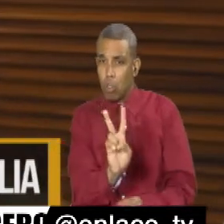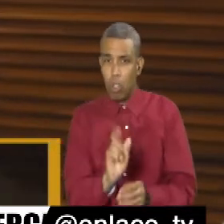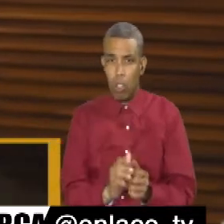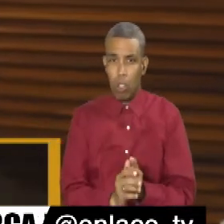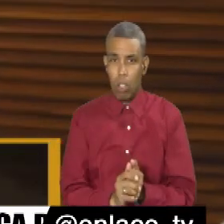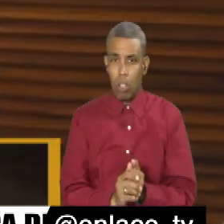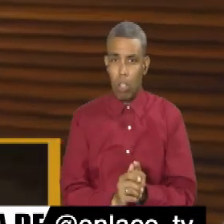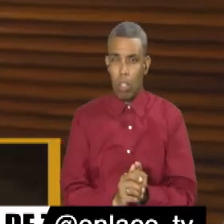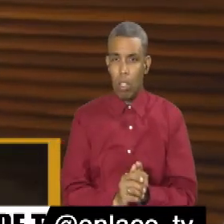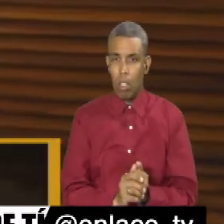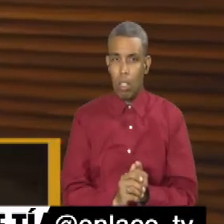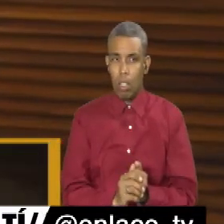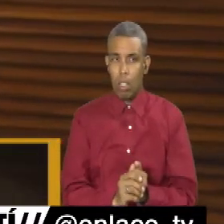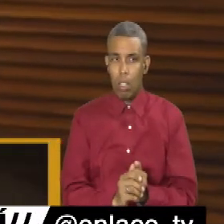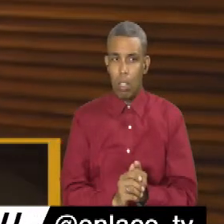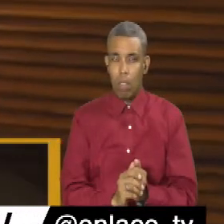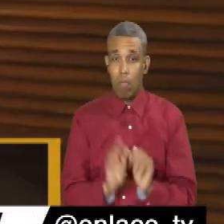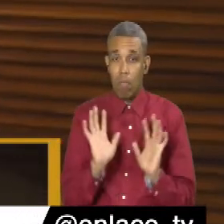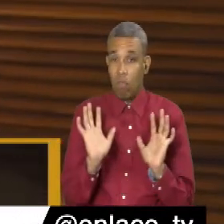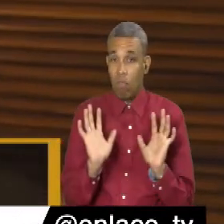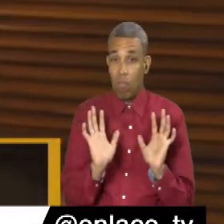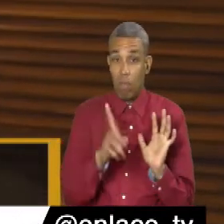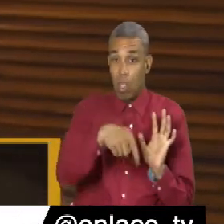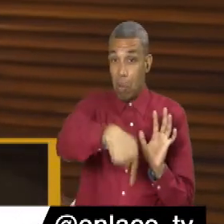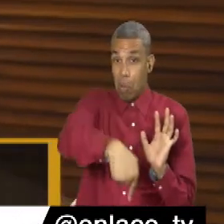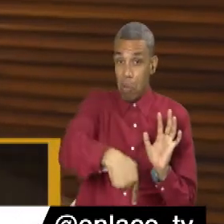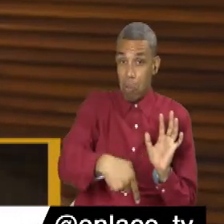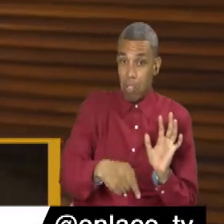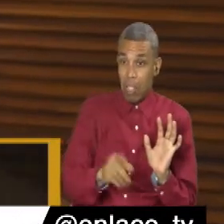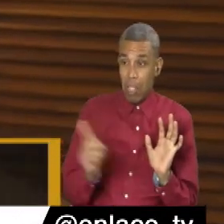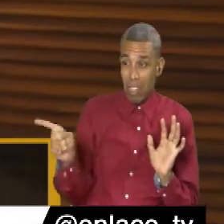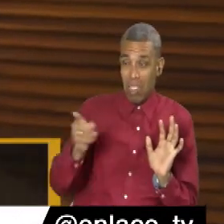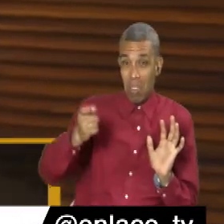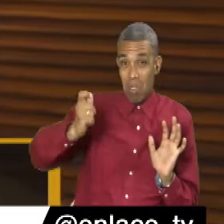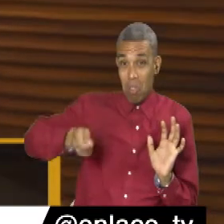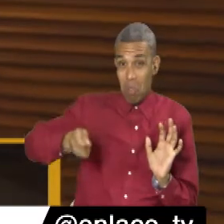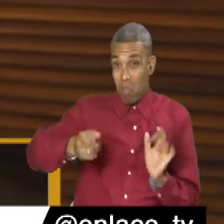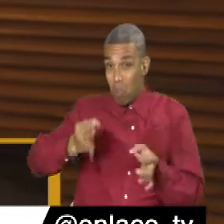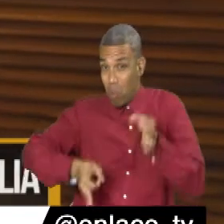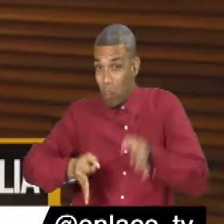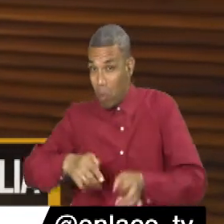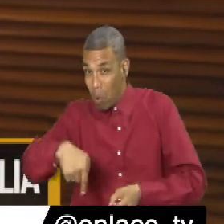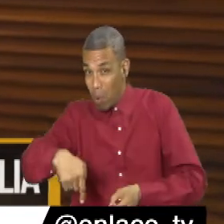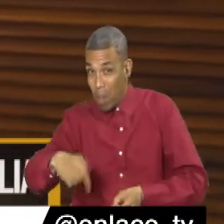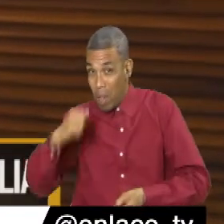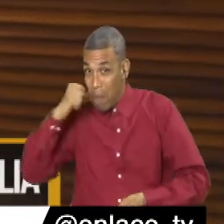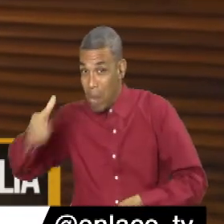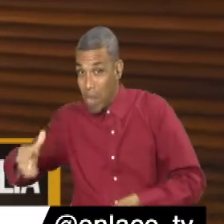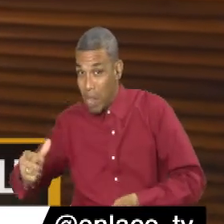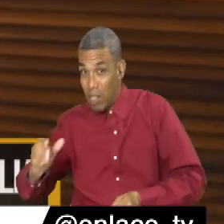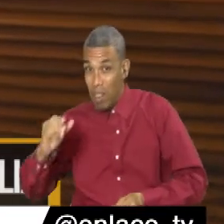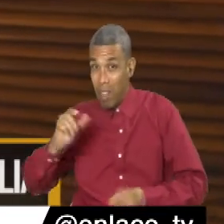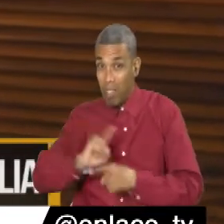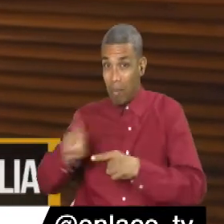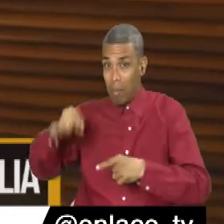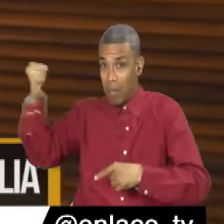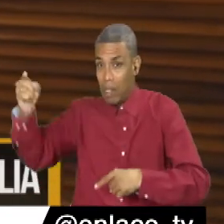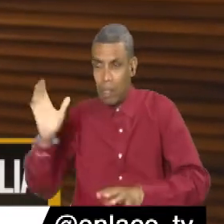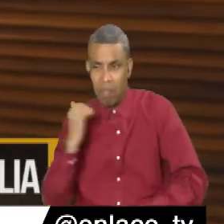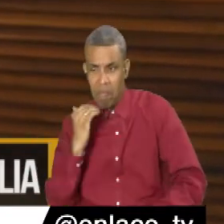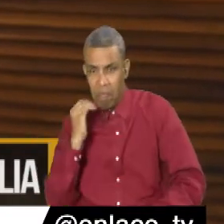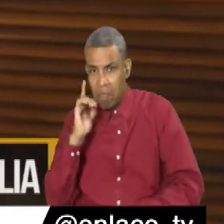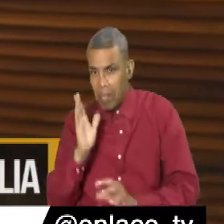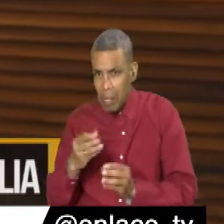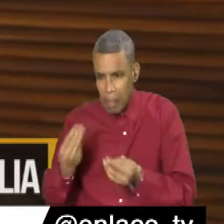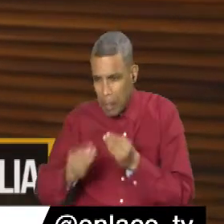o la próxima semana, ya eso es, hace parte de su resorte y de sus competencias, pero tiene los tiempos de ley para poder tomar la